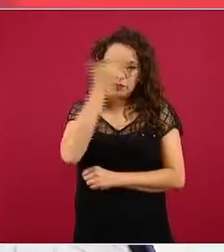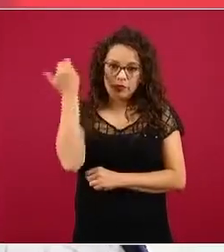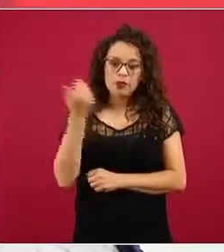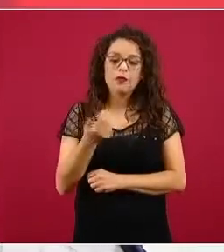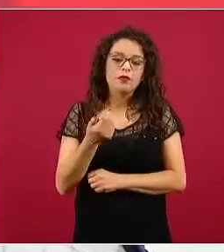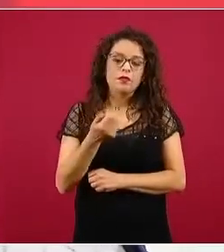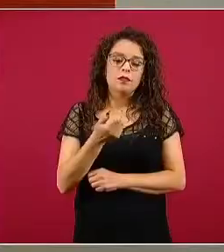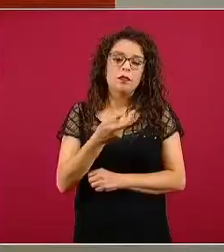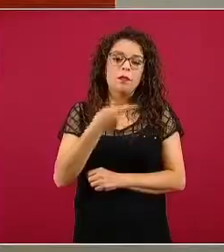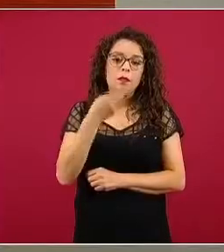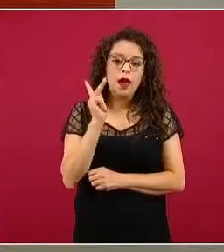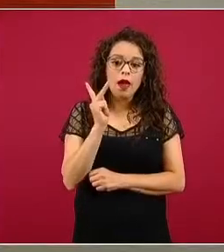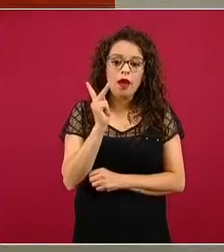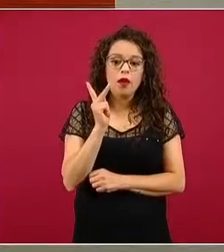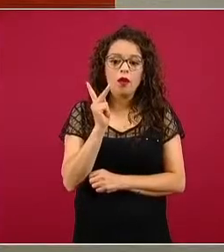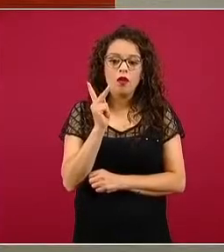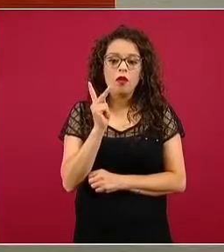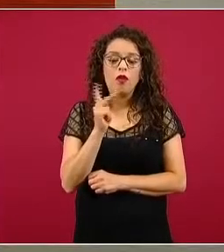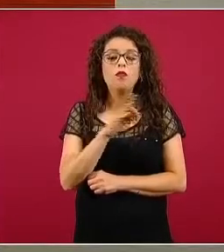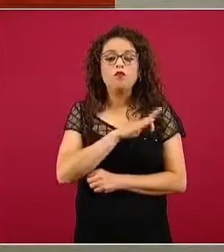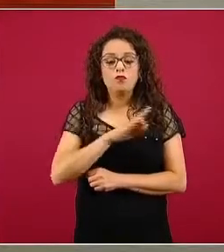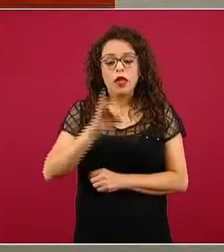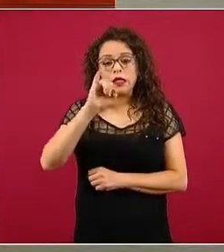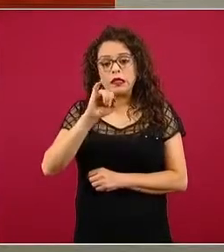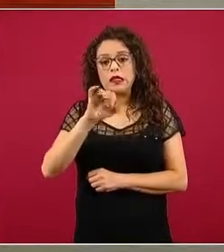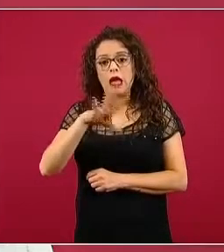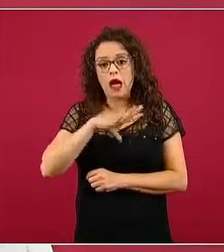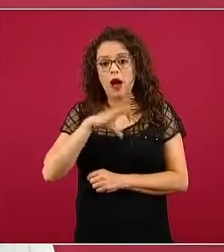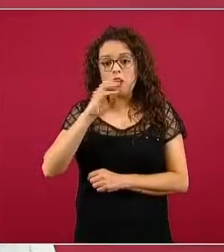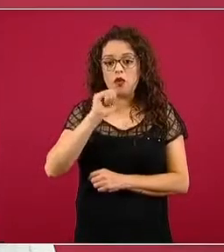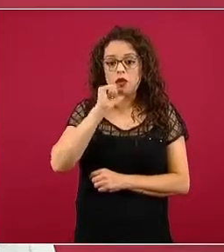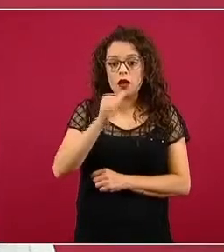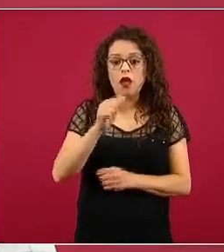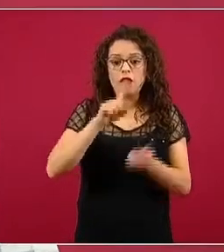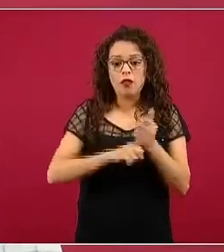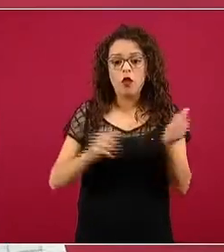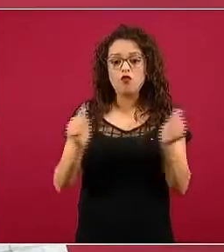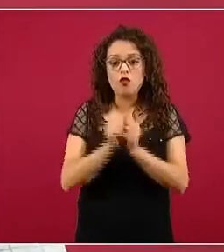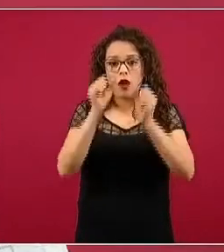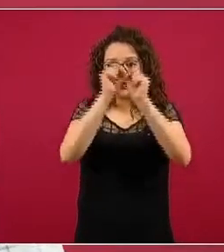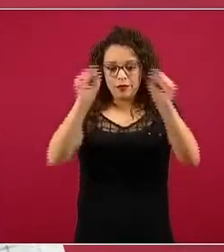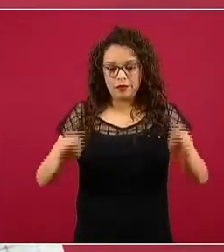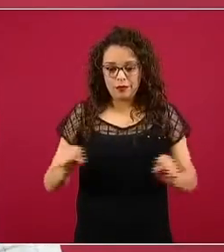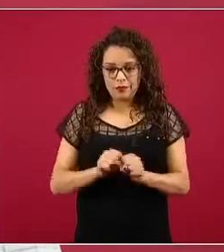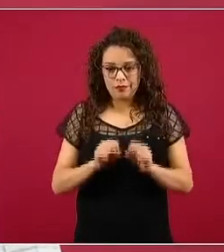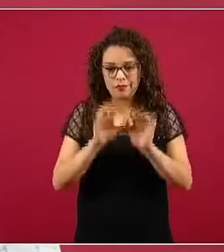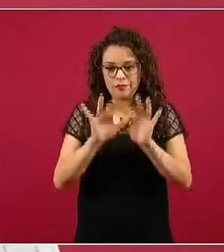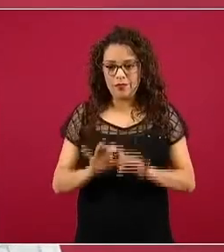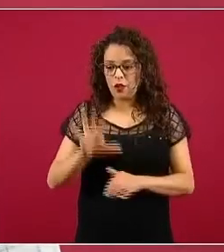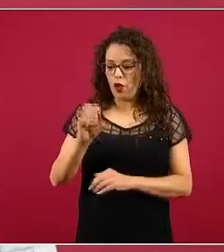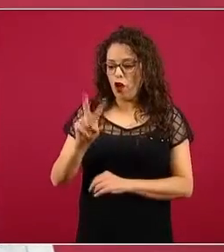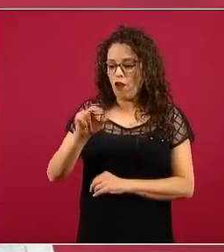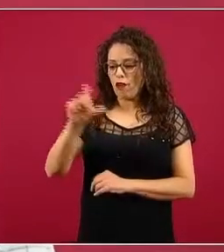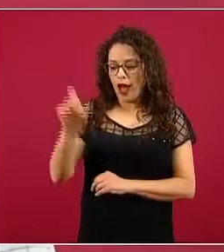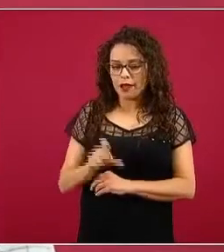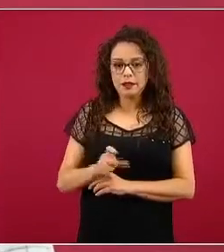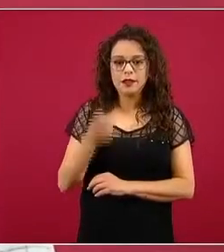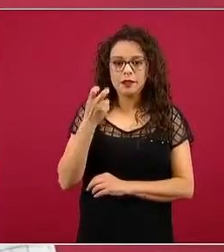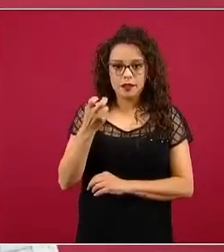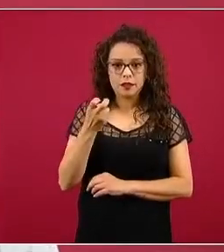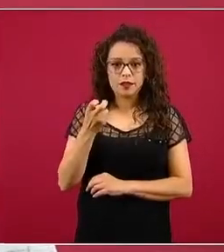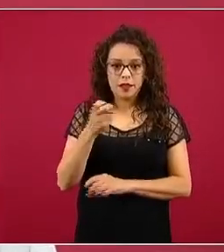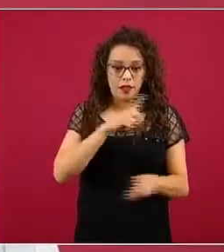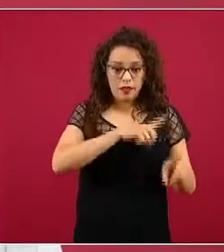incluidas las que estarán disponibles a través de la iniciativa COVAX, para entonces poder con todas